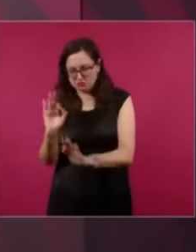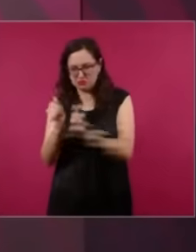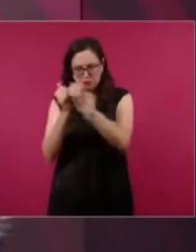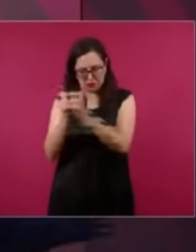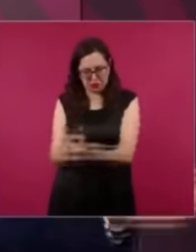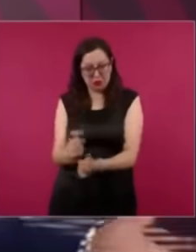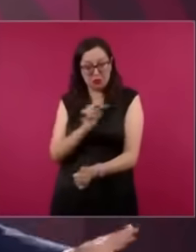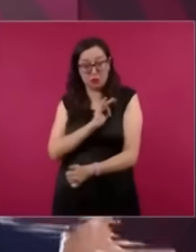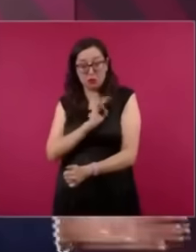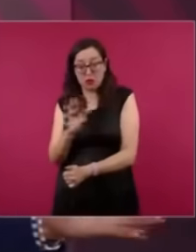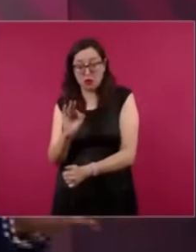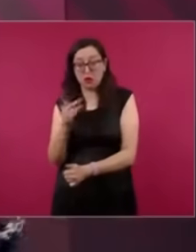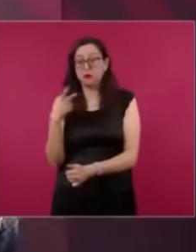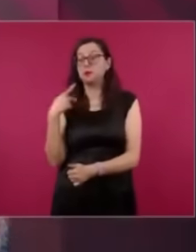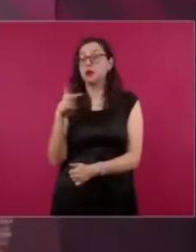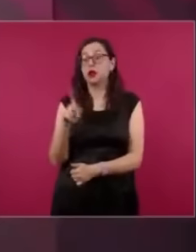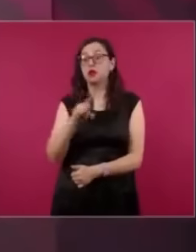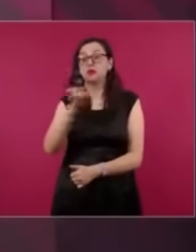¿por qué